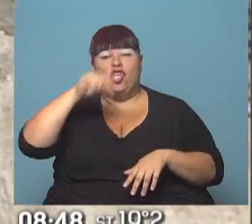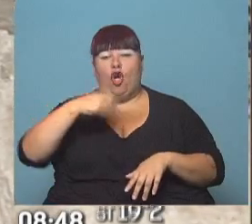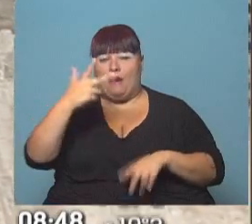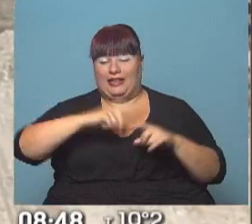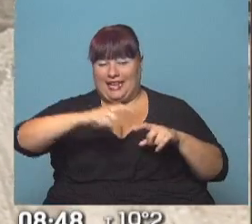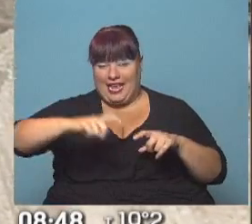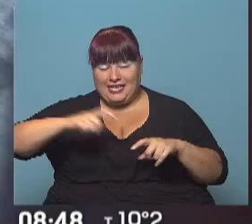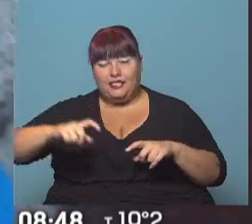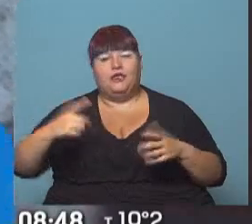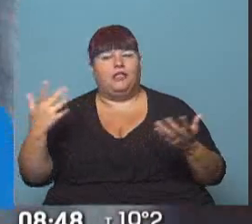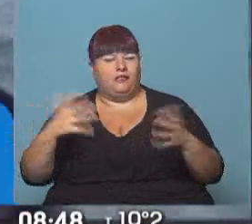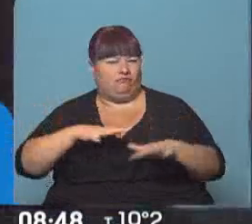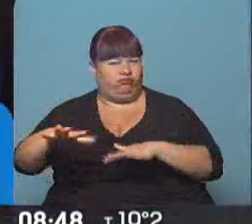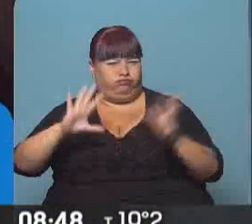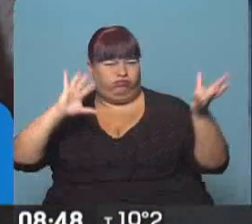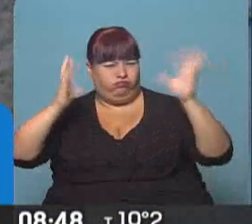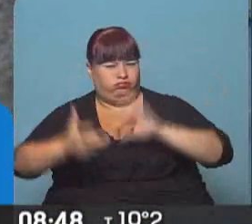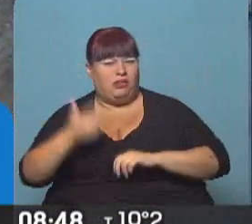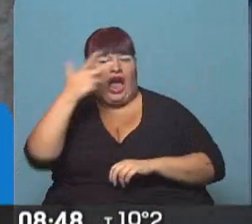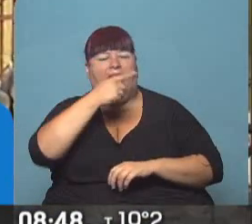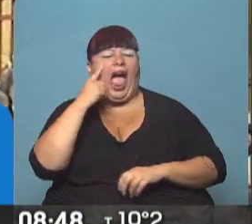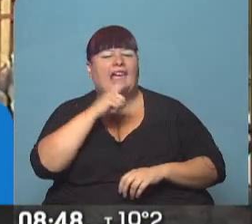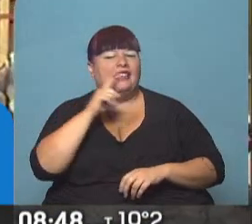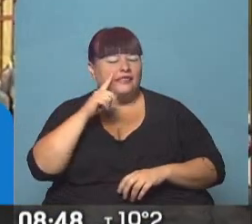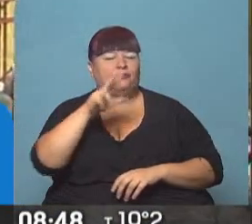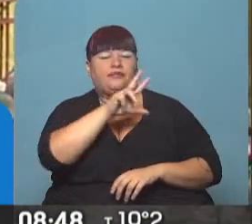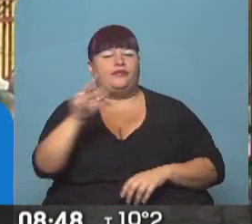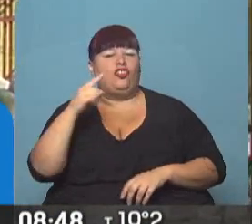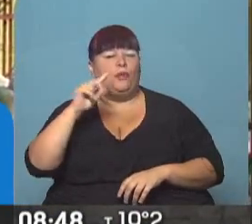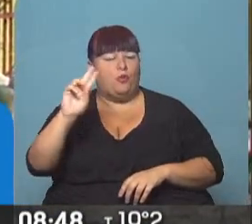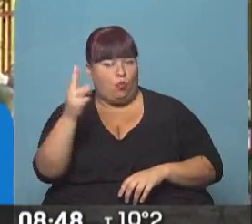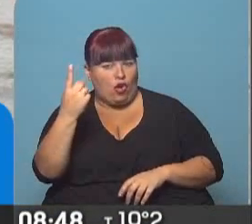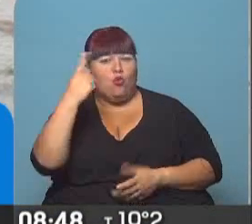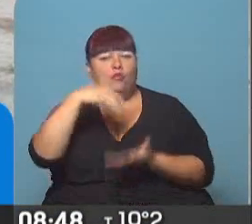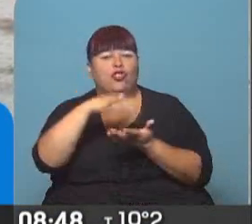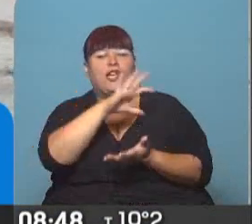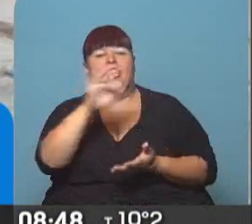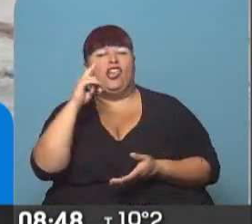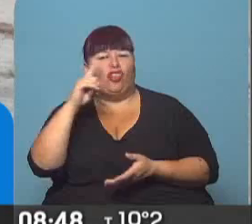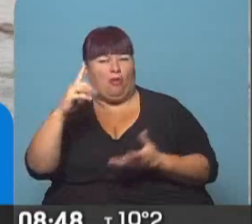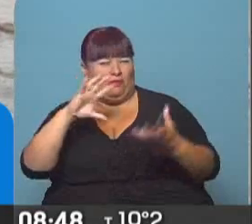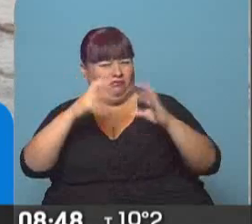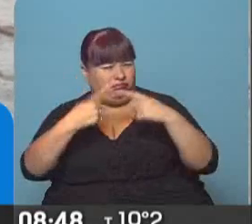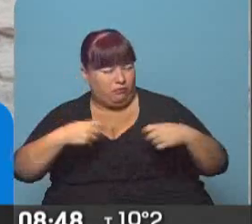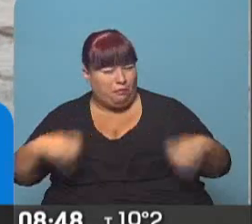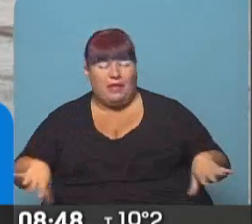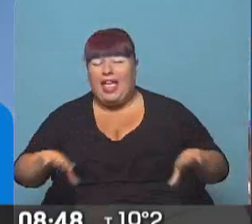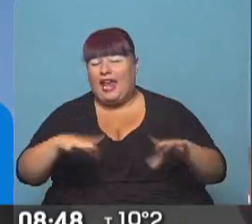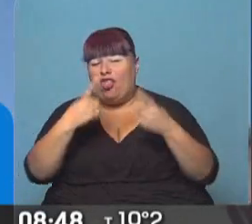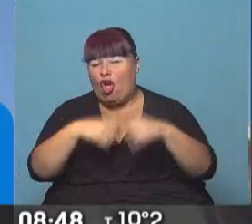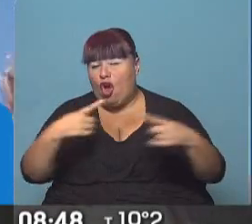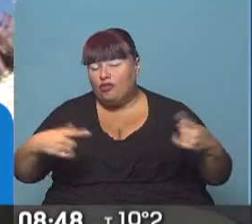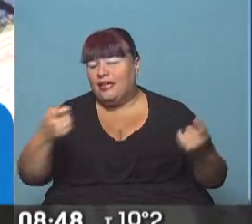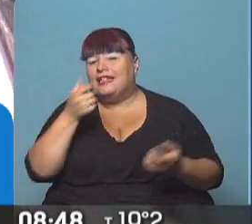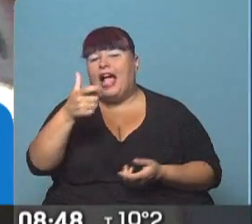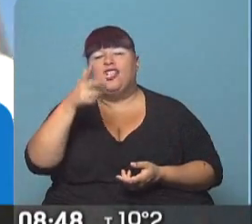grados Richter azotó las tierras haitianas, dejando más de 300.000 muertos, 1,5 millones de damnificados y pérdidas materiales